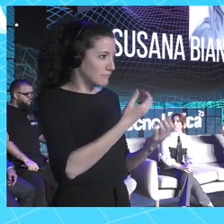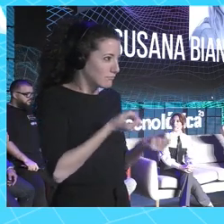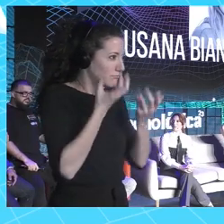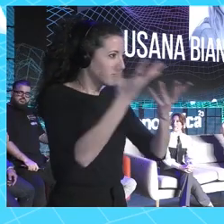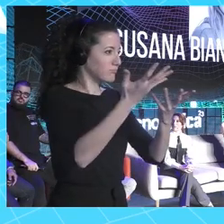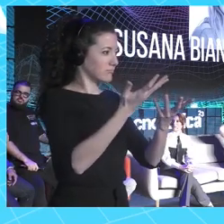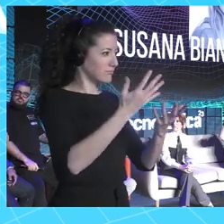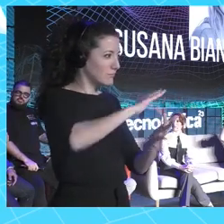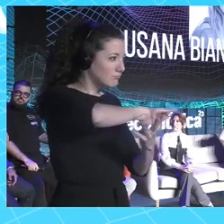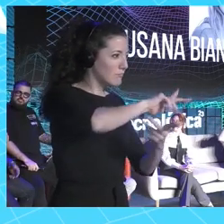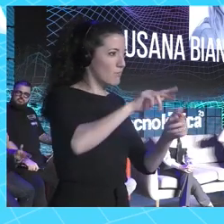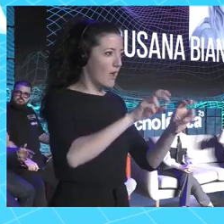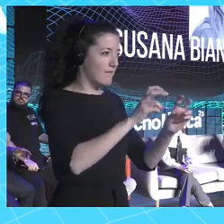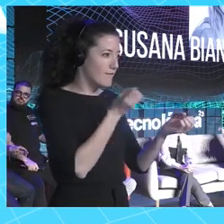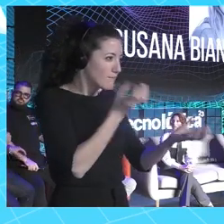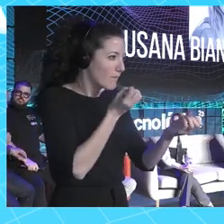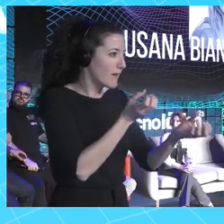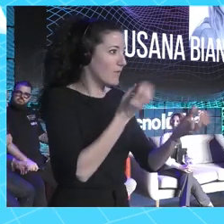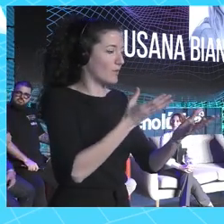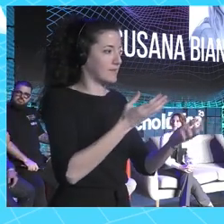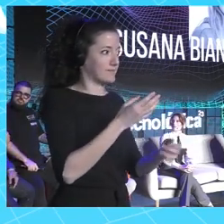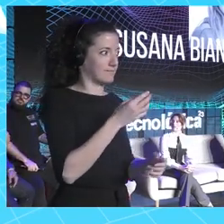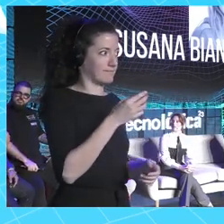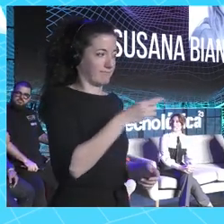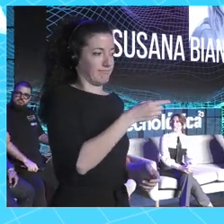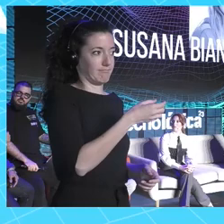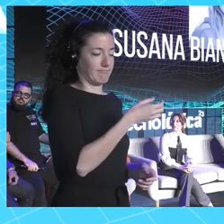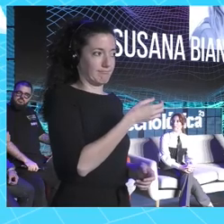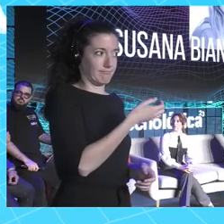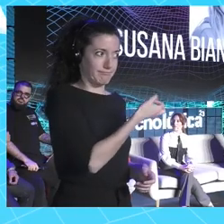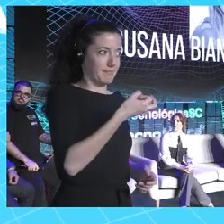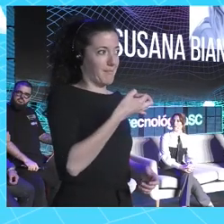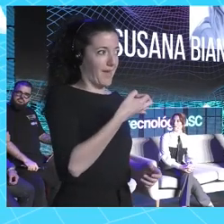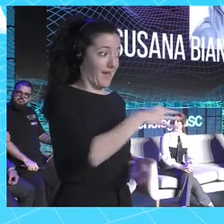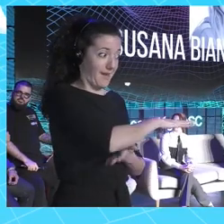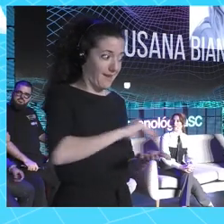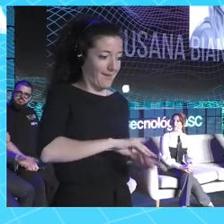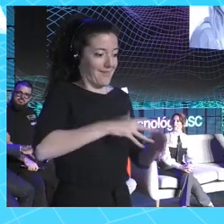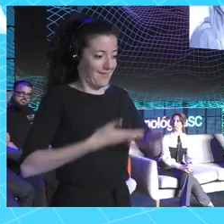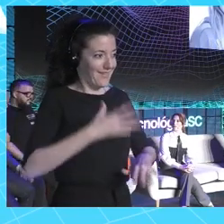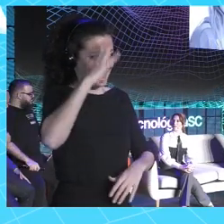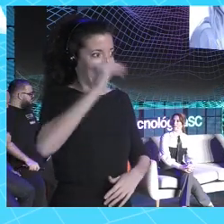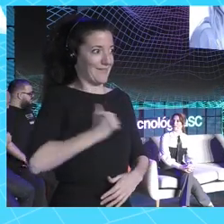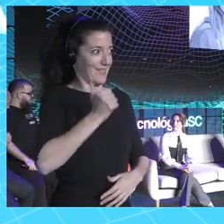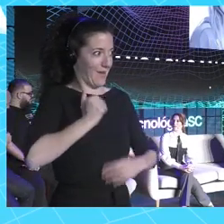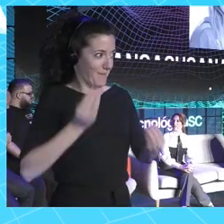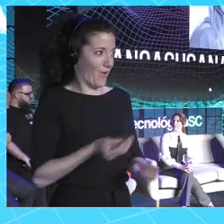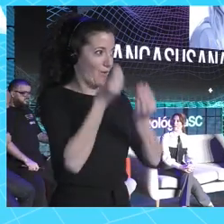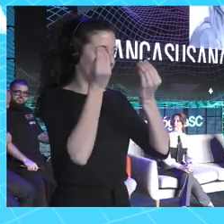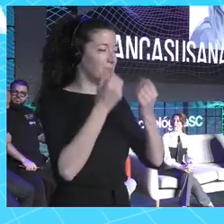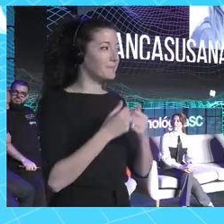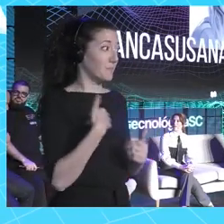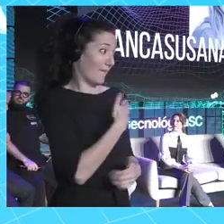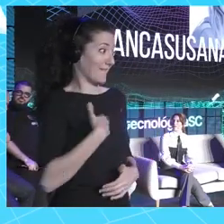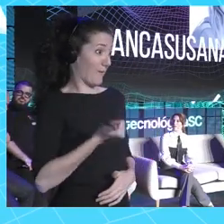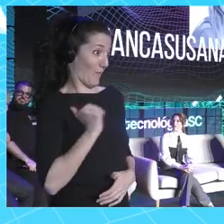optimizar la Inteligencia artificial y al final a mí también me gustaría aprovechar estar aquí con ellos para pedirle como